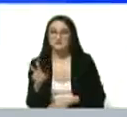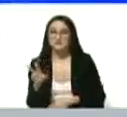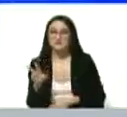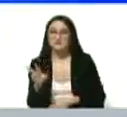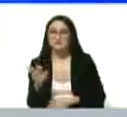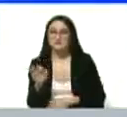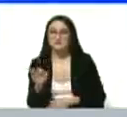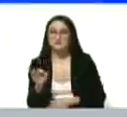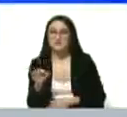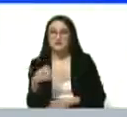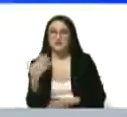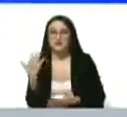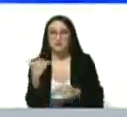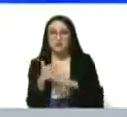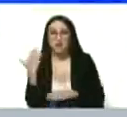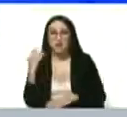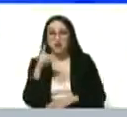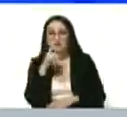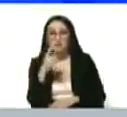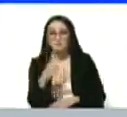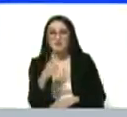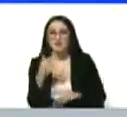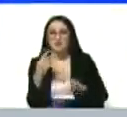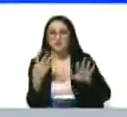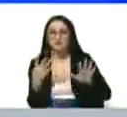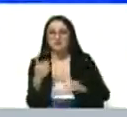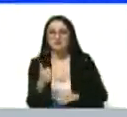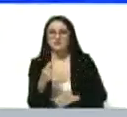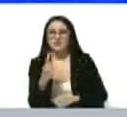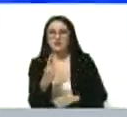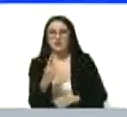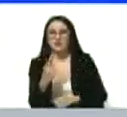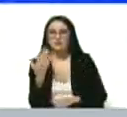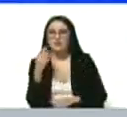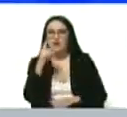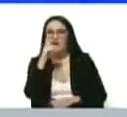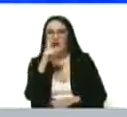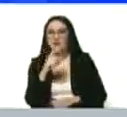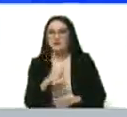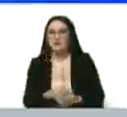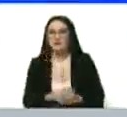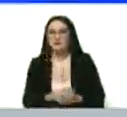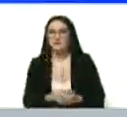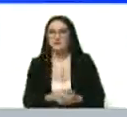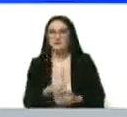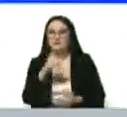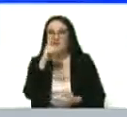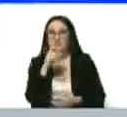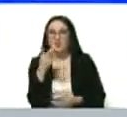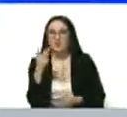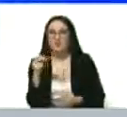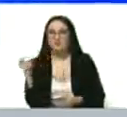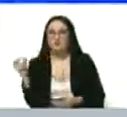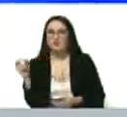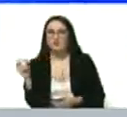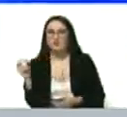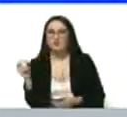era en 1961. En el año 2000, cuando nuestra organización